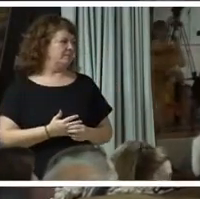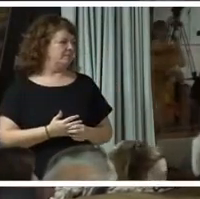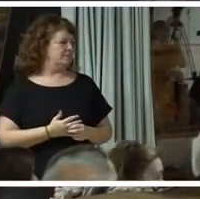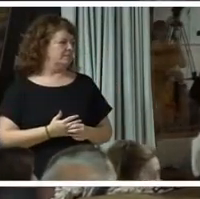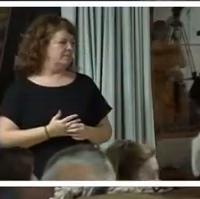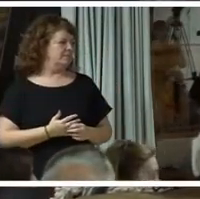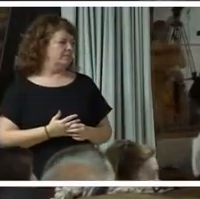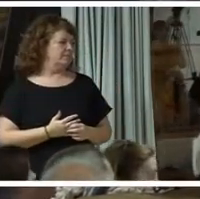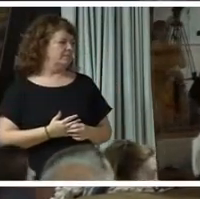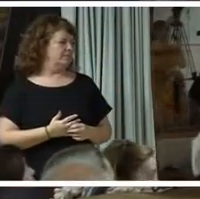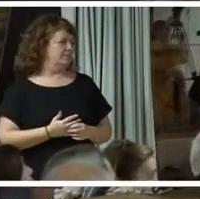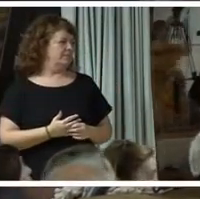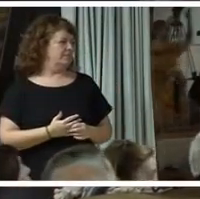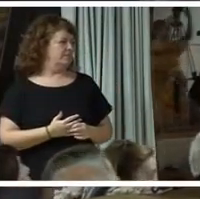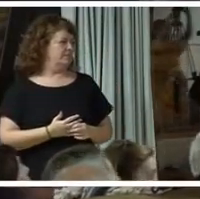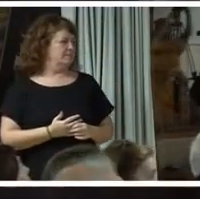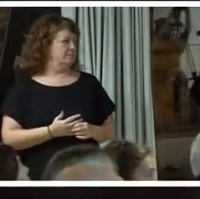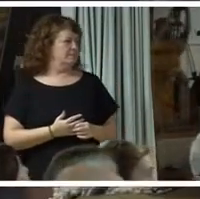gracias